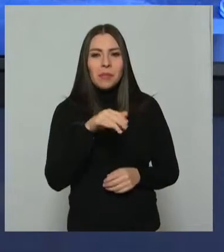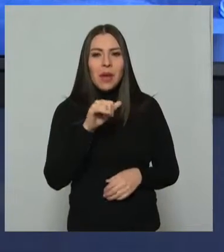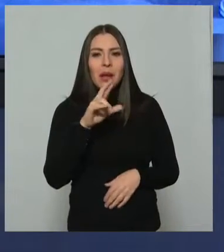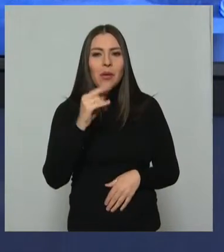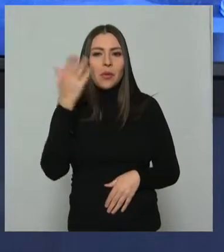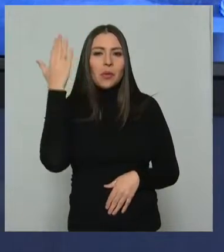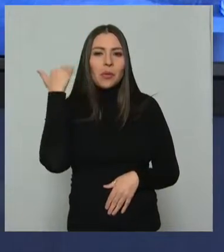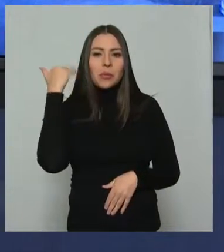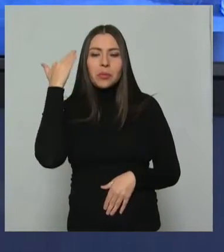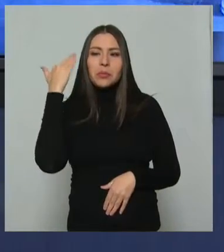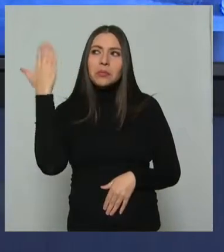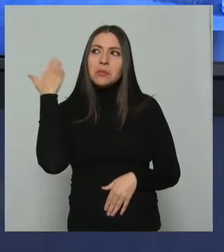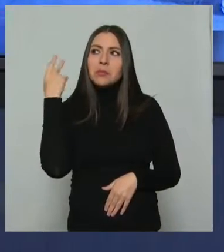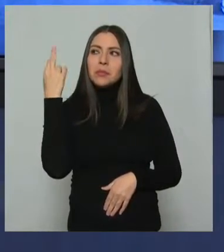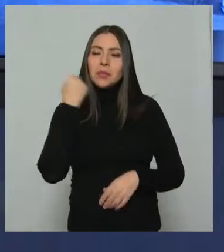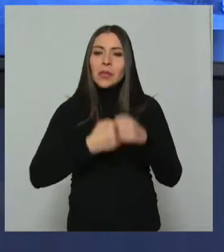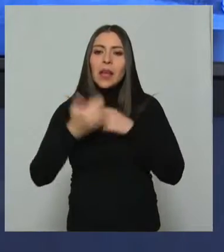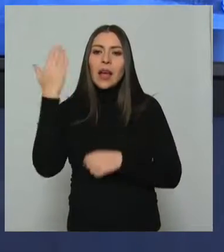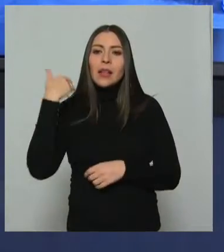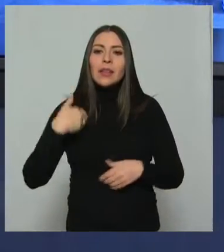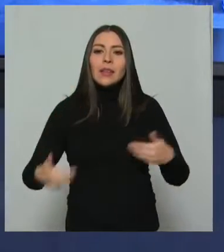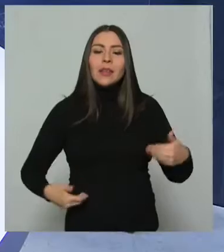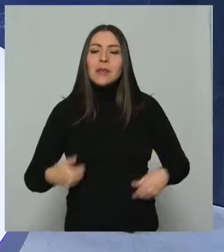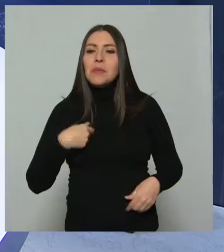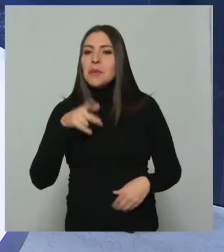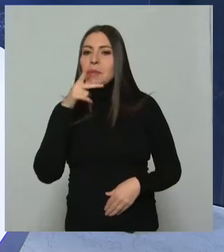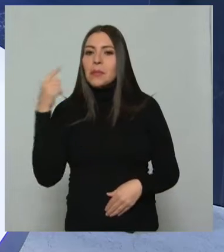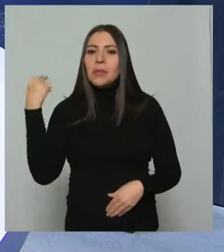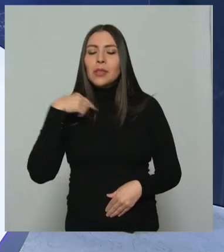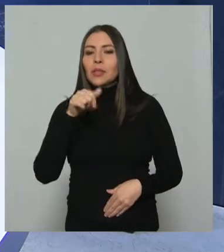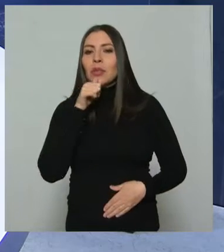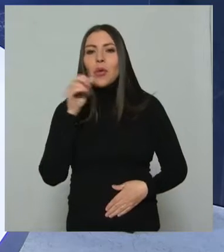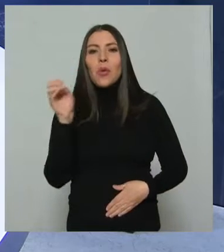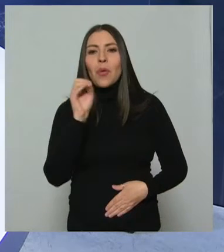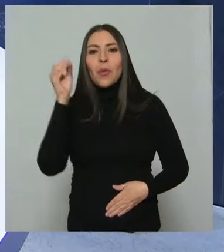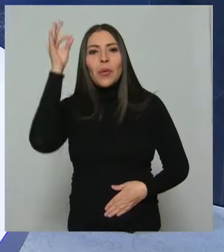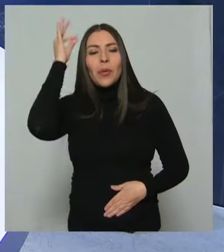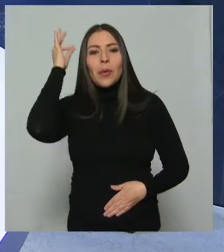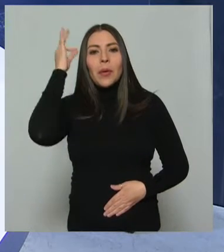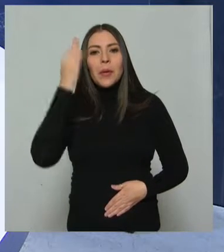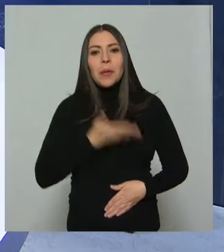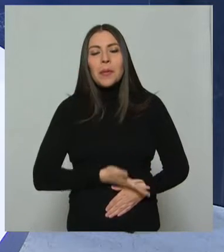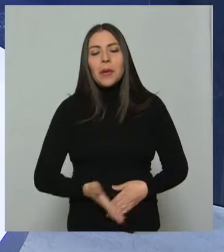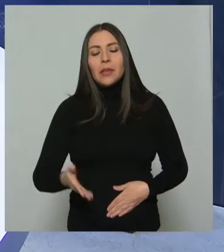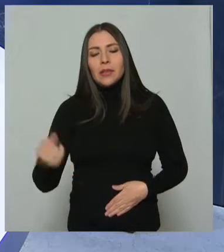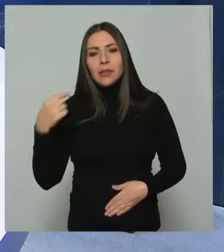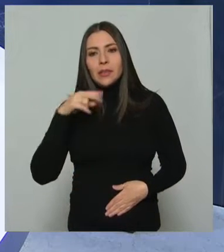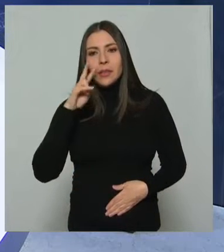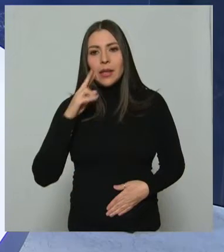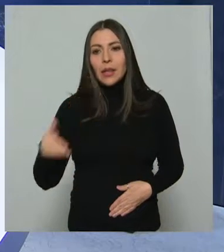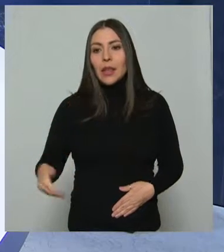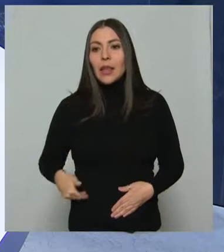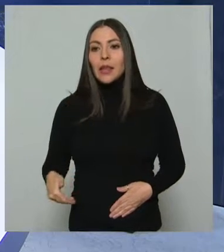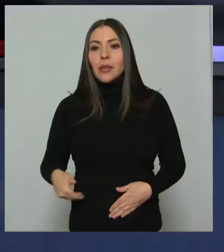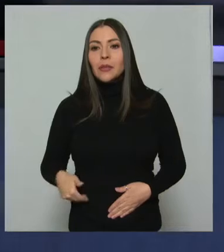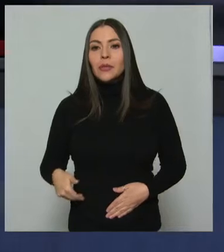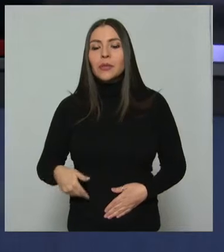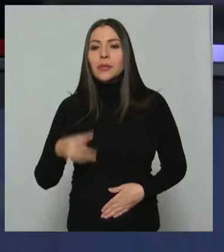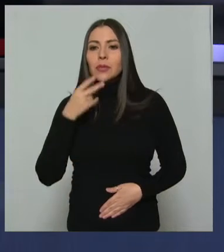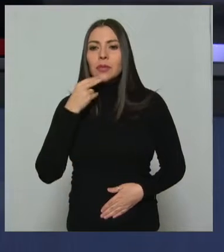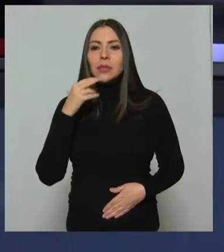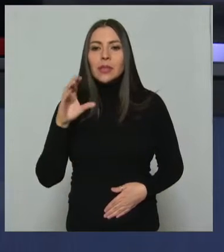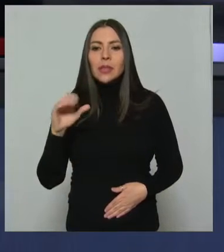Sí, hace como 25 años, cuando todavía no peinábamos canas él y yo. Era una obra de